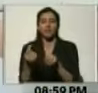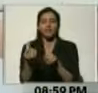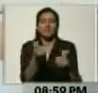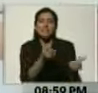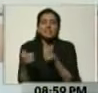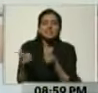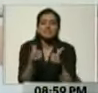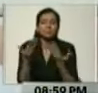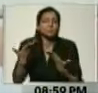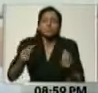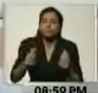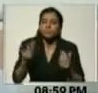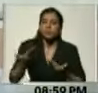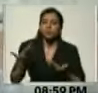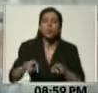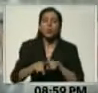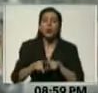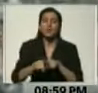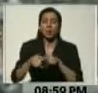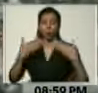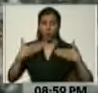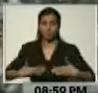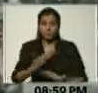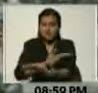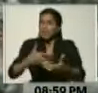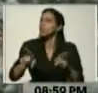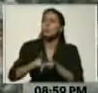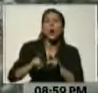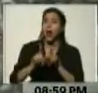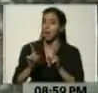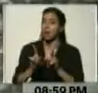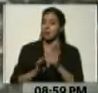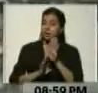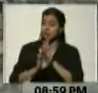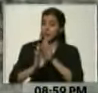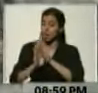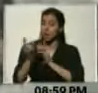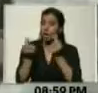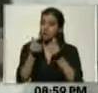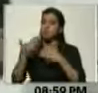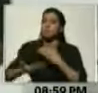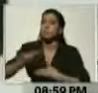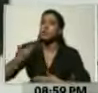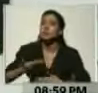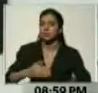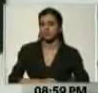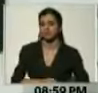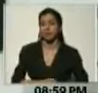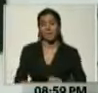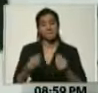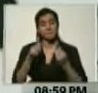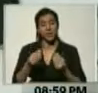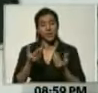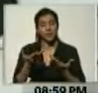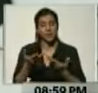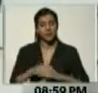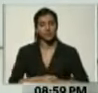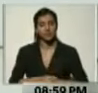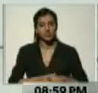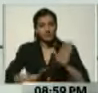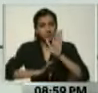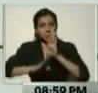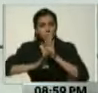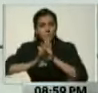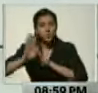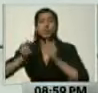cuerpo humano, ¿eh? El crecimiento económico para el